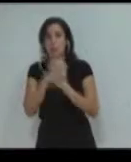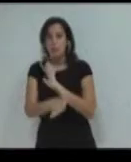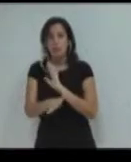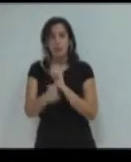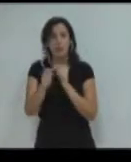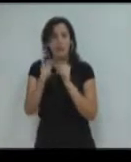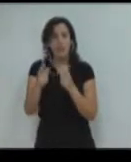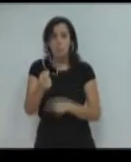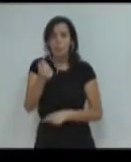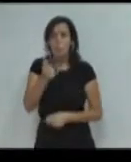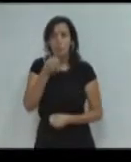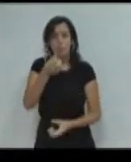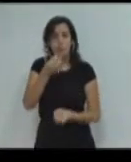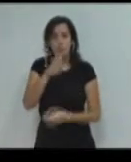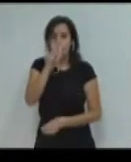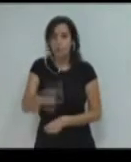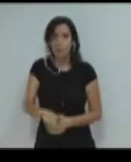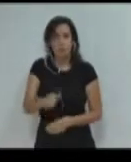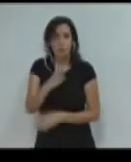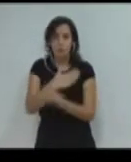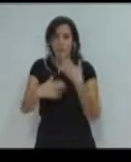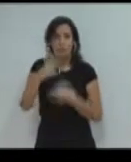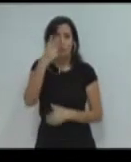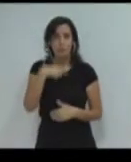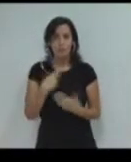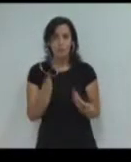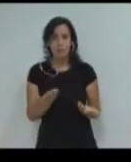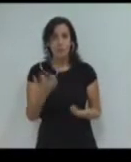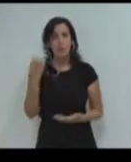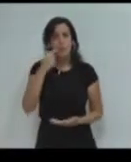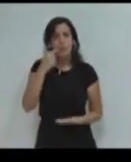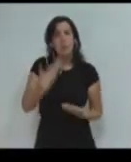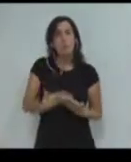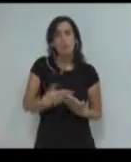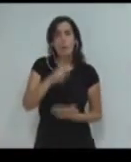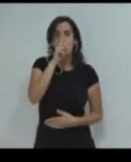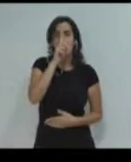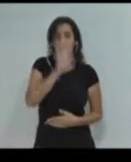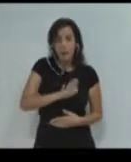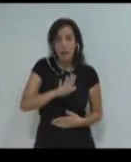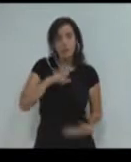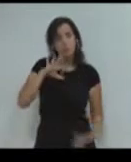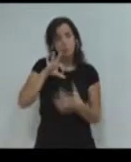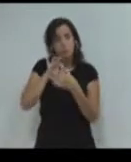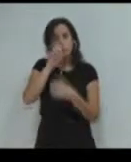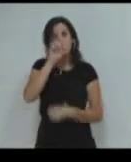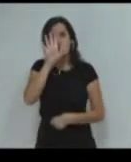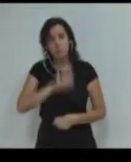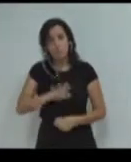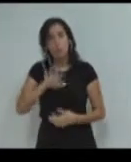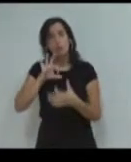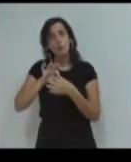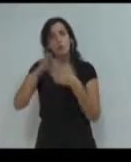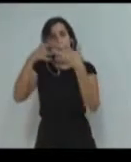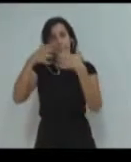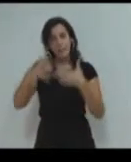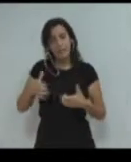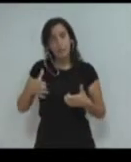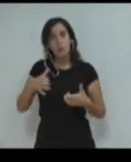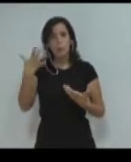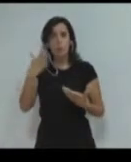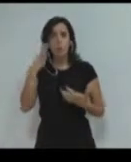persona con discapacidad visual. Entonces tienes que comprobar que todas las imágenes tienen su descripción, su texto alternativo con